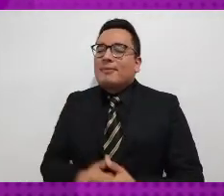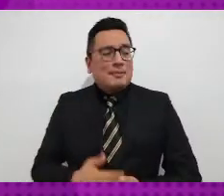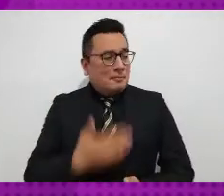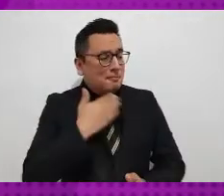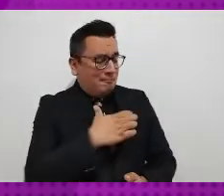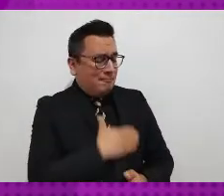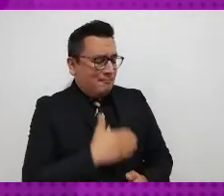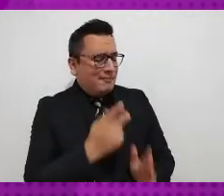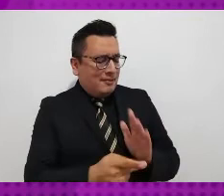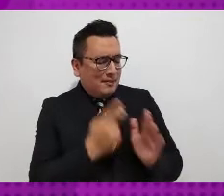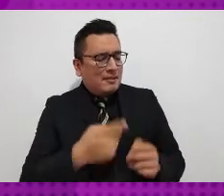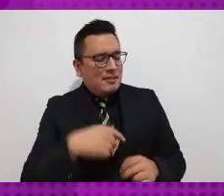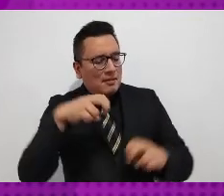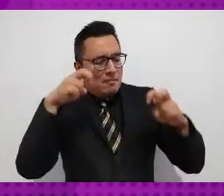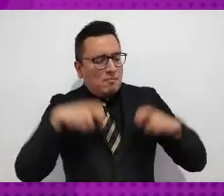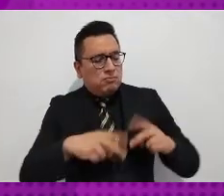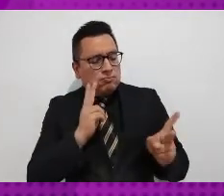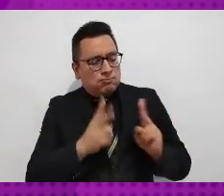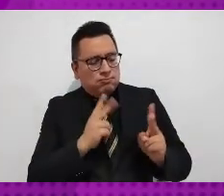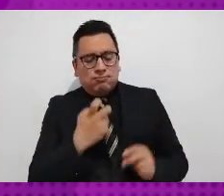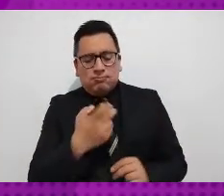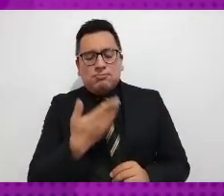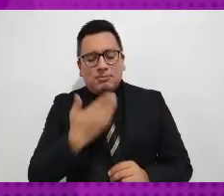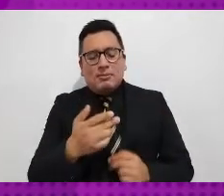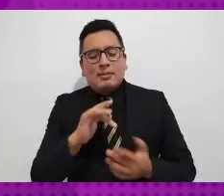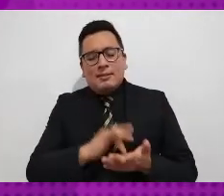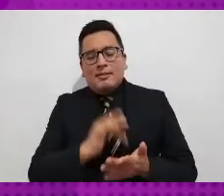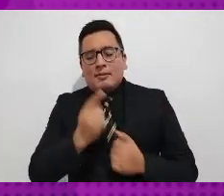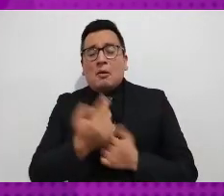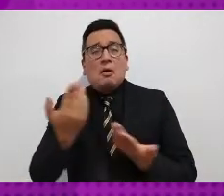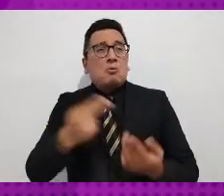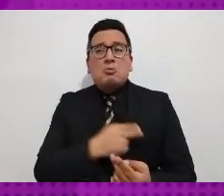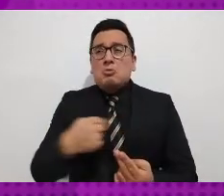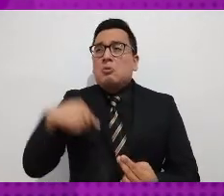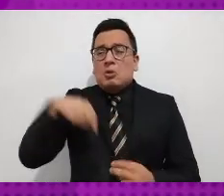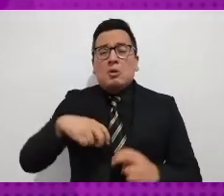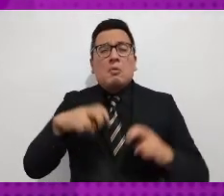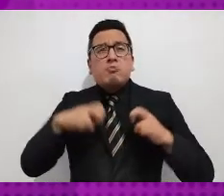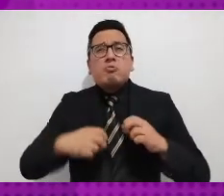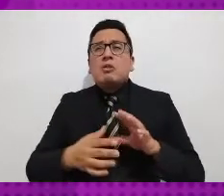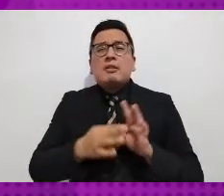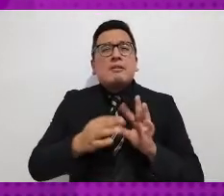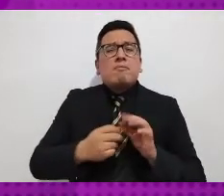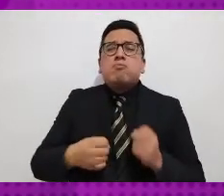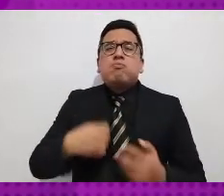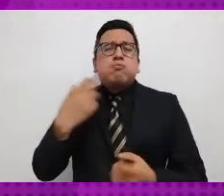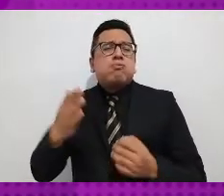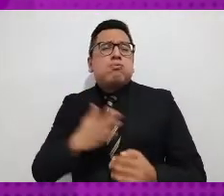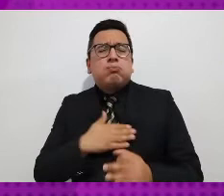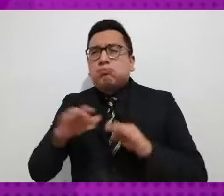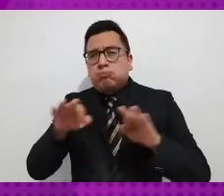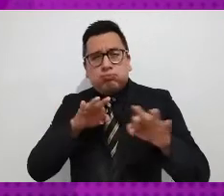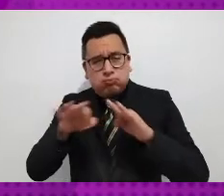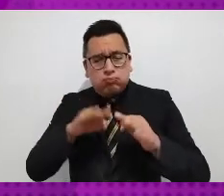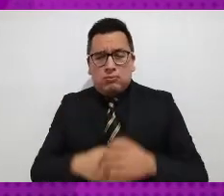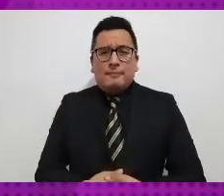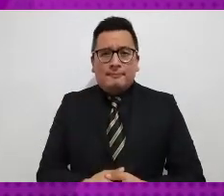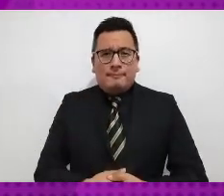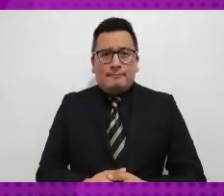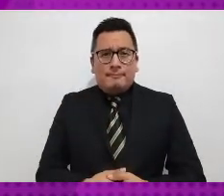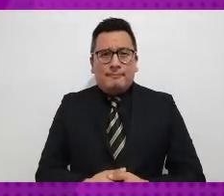muchas gracias por este espacio que tenemos para dar cuenta a la ciudadanía de lo que estamos haciendo y lo que estamos trabajando en